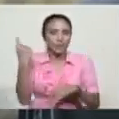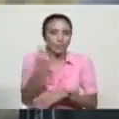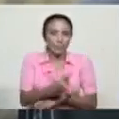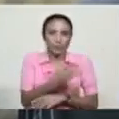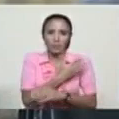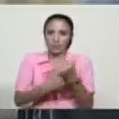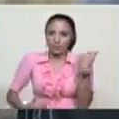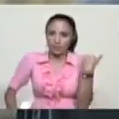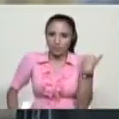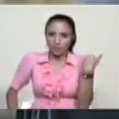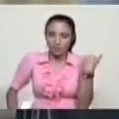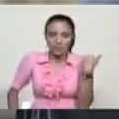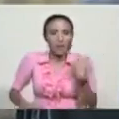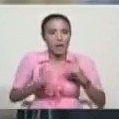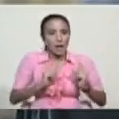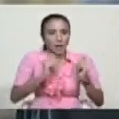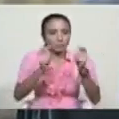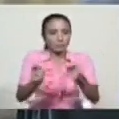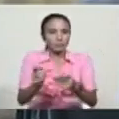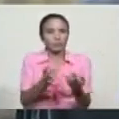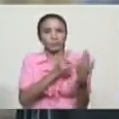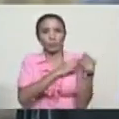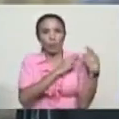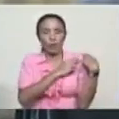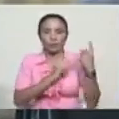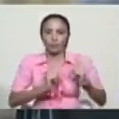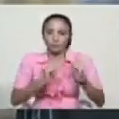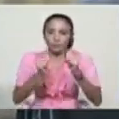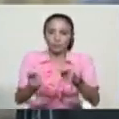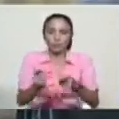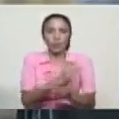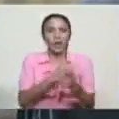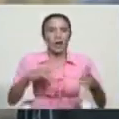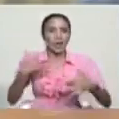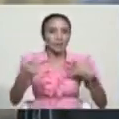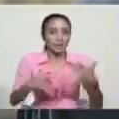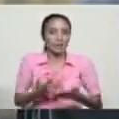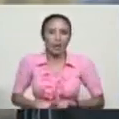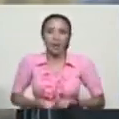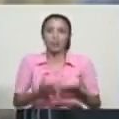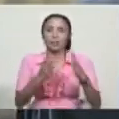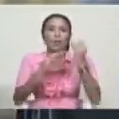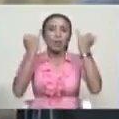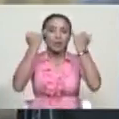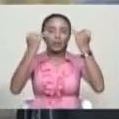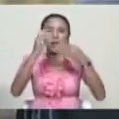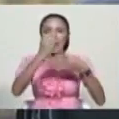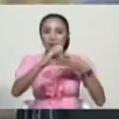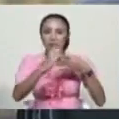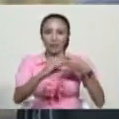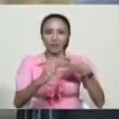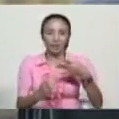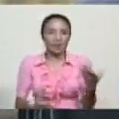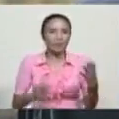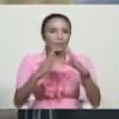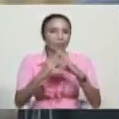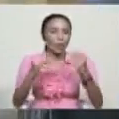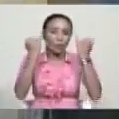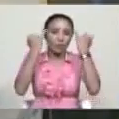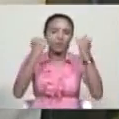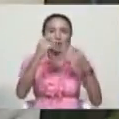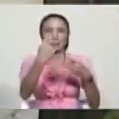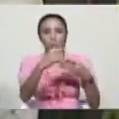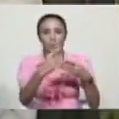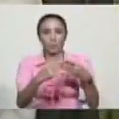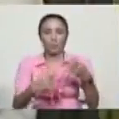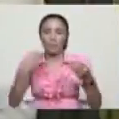pudiese irradiar a todas las actividades del Estado, hasta la estrategia militar mismo, debe ser pensado,